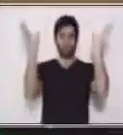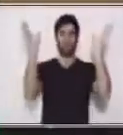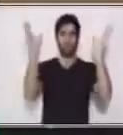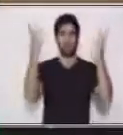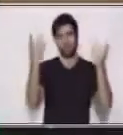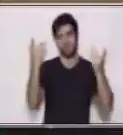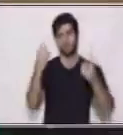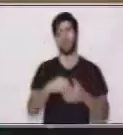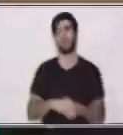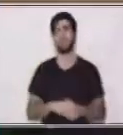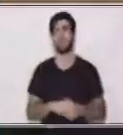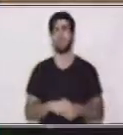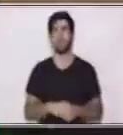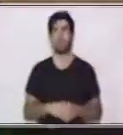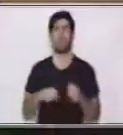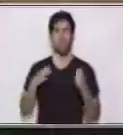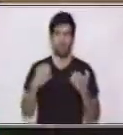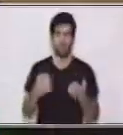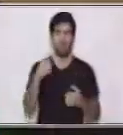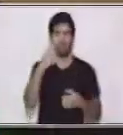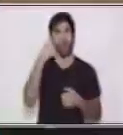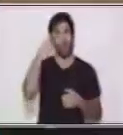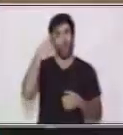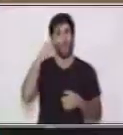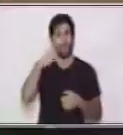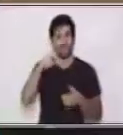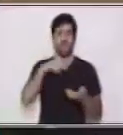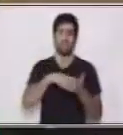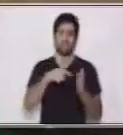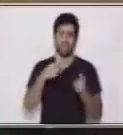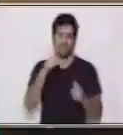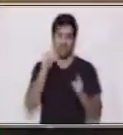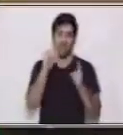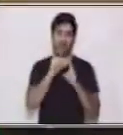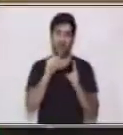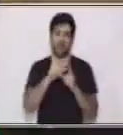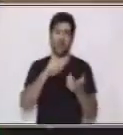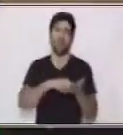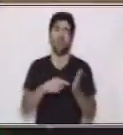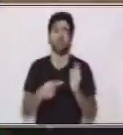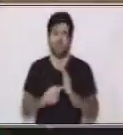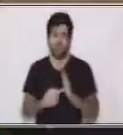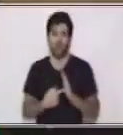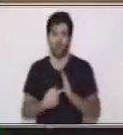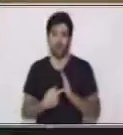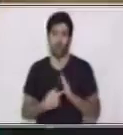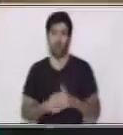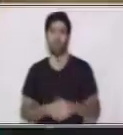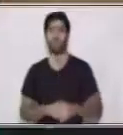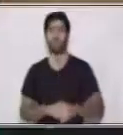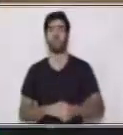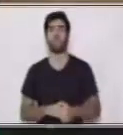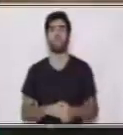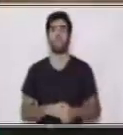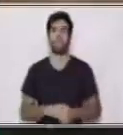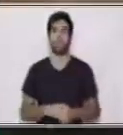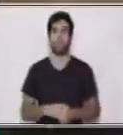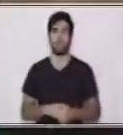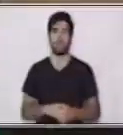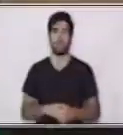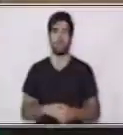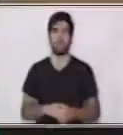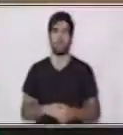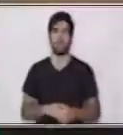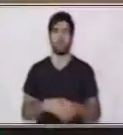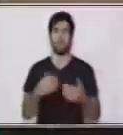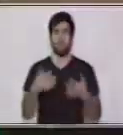nidos, pero va a compartir unas características fundamentales o esenciales con todos los demás árboles.